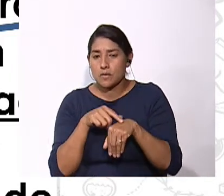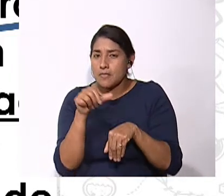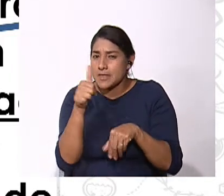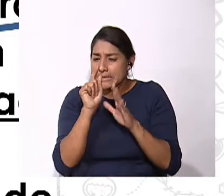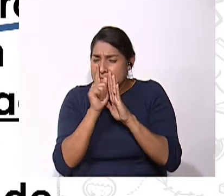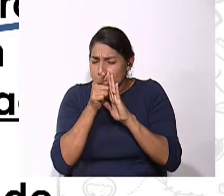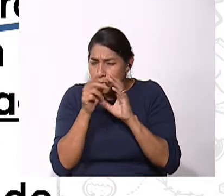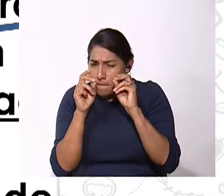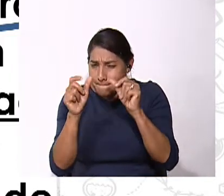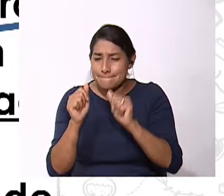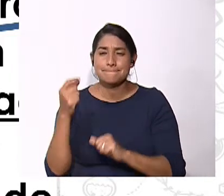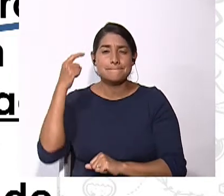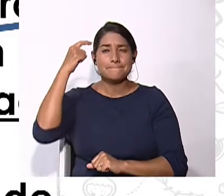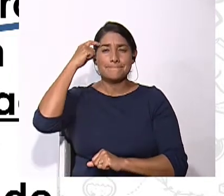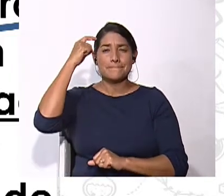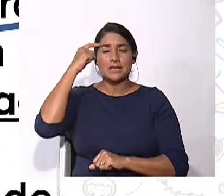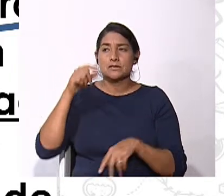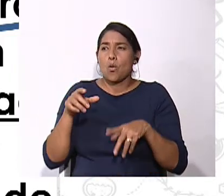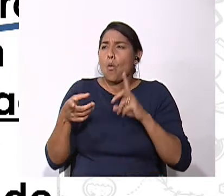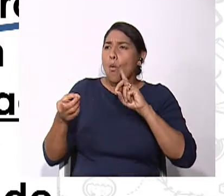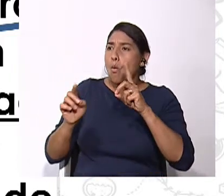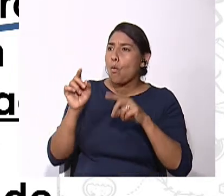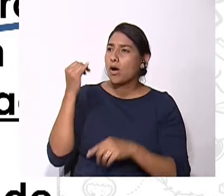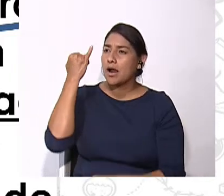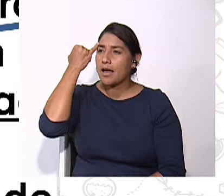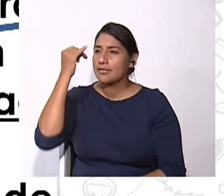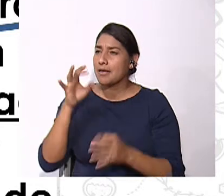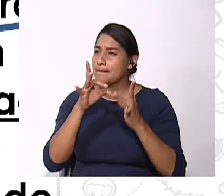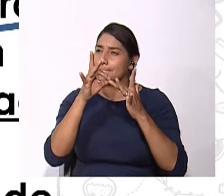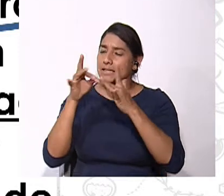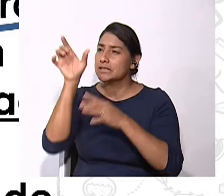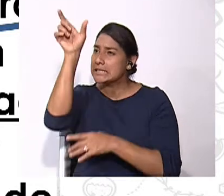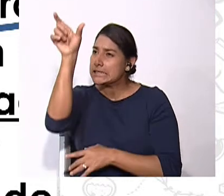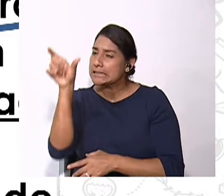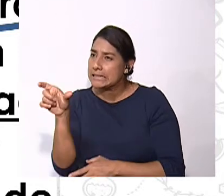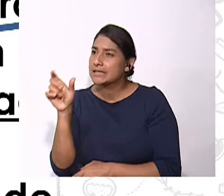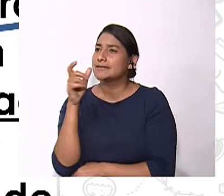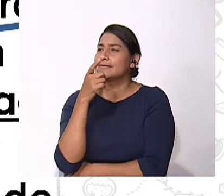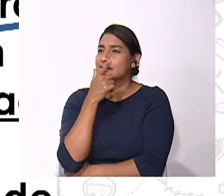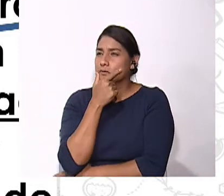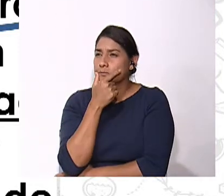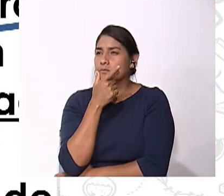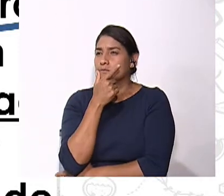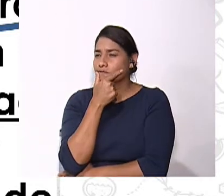segundos piensen entonces cuál es la idea fundamental en este texto.